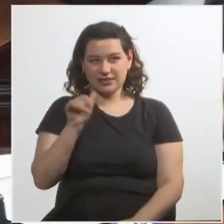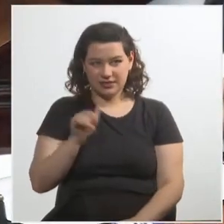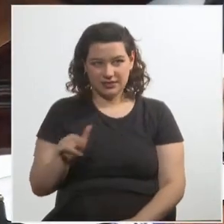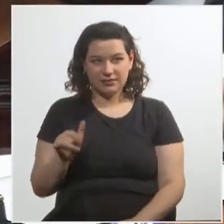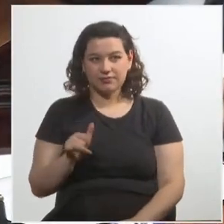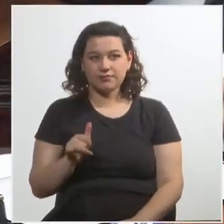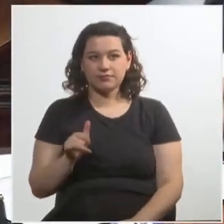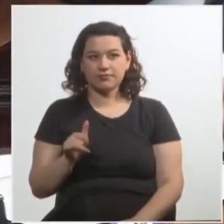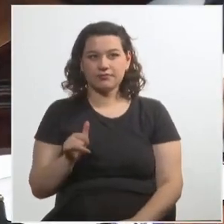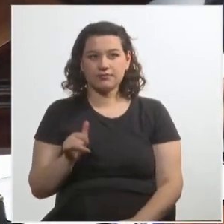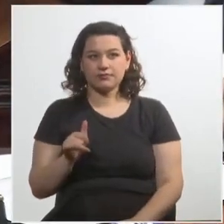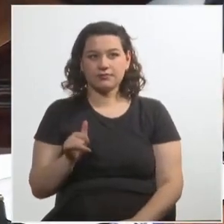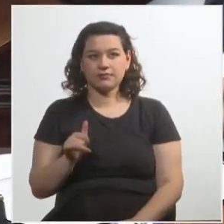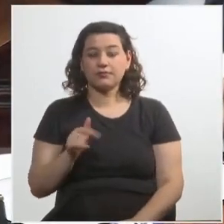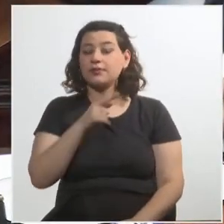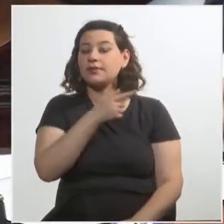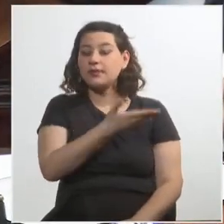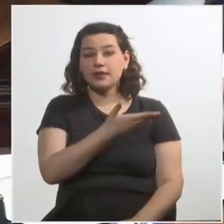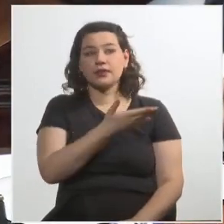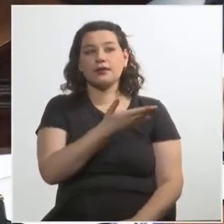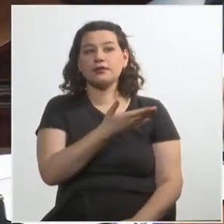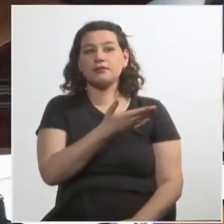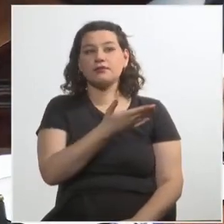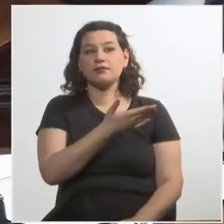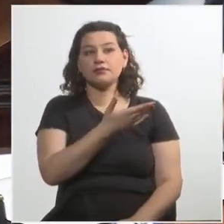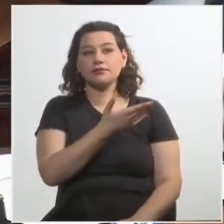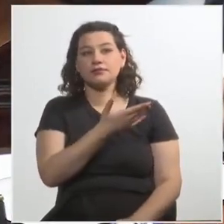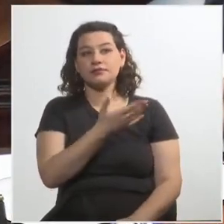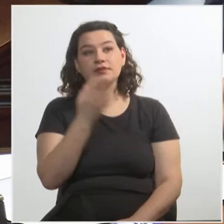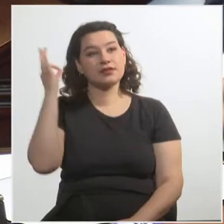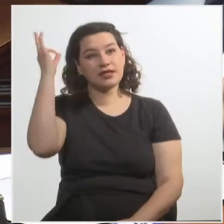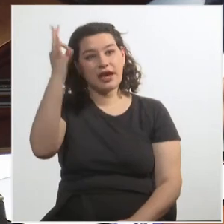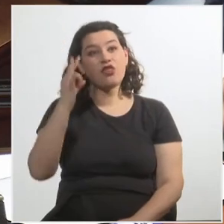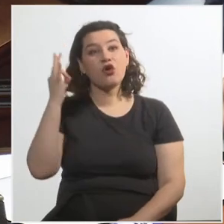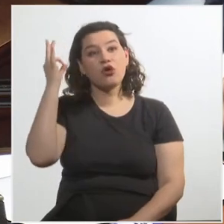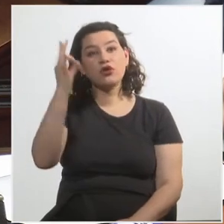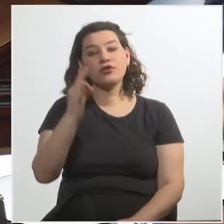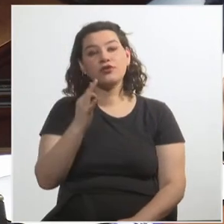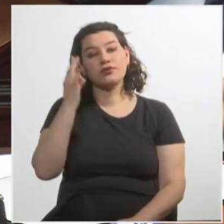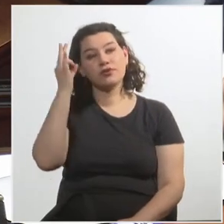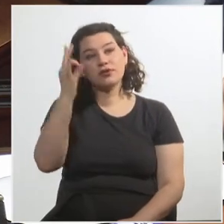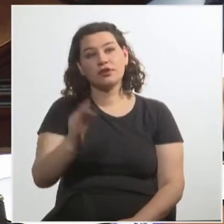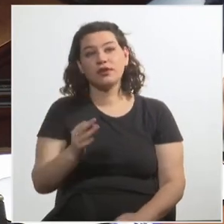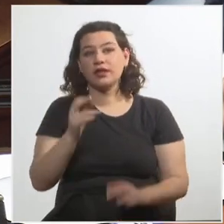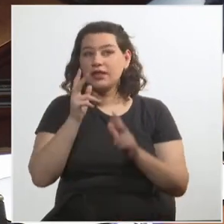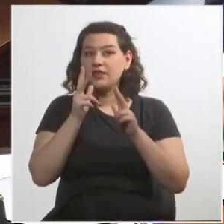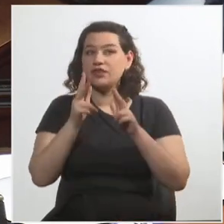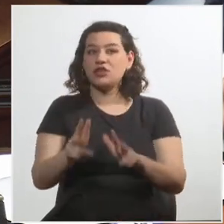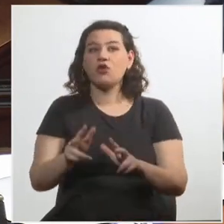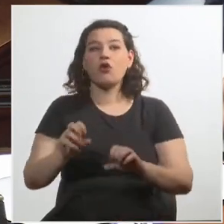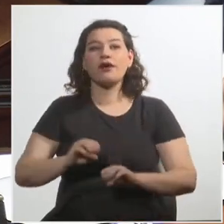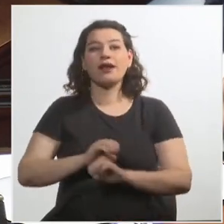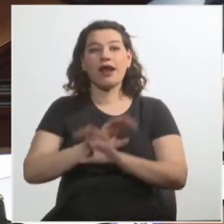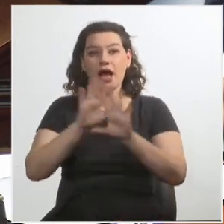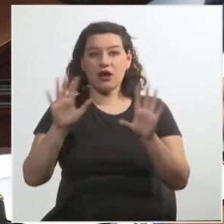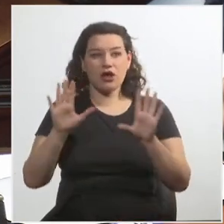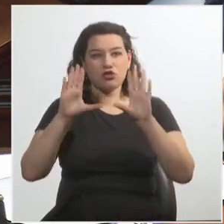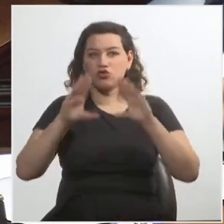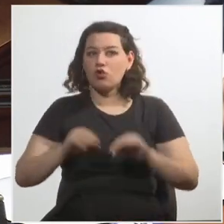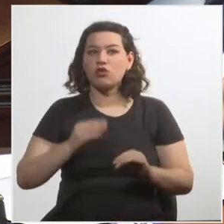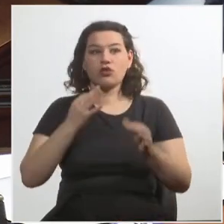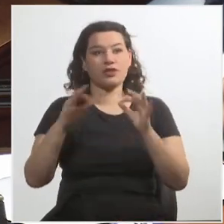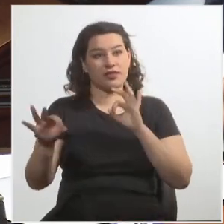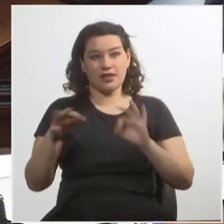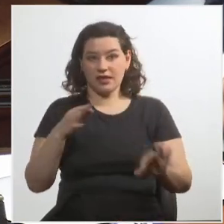gesto el senador transmitió con meridiana Claridad todos los detalles